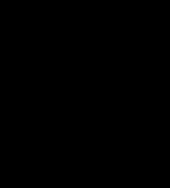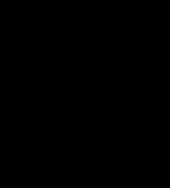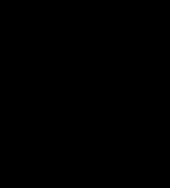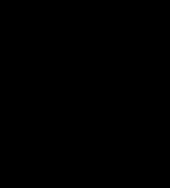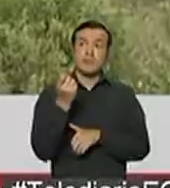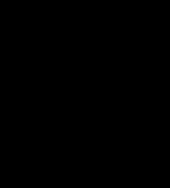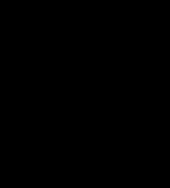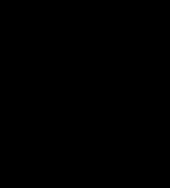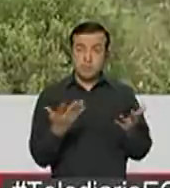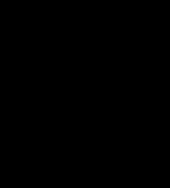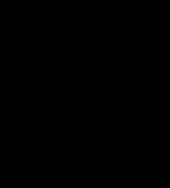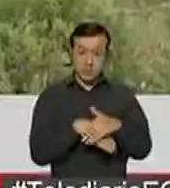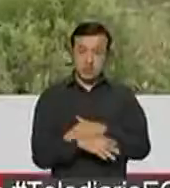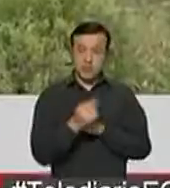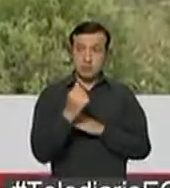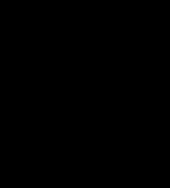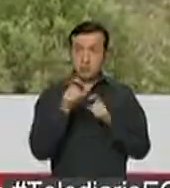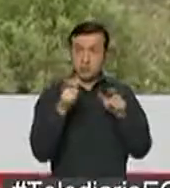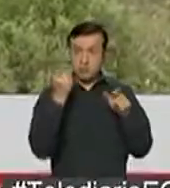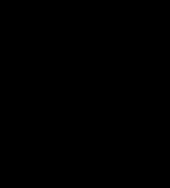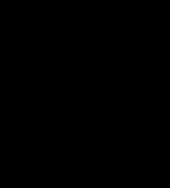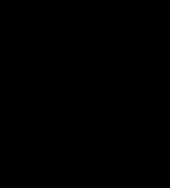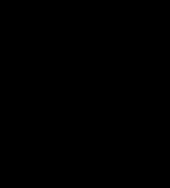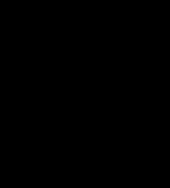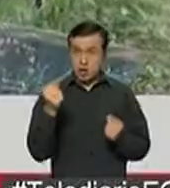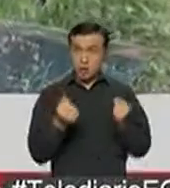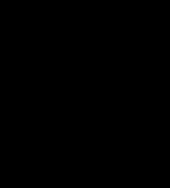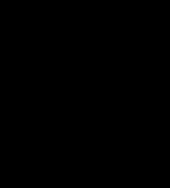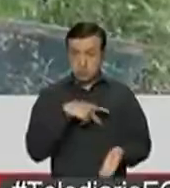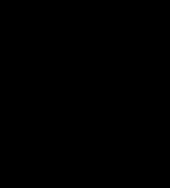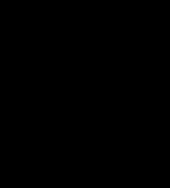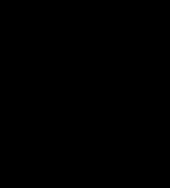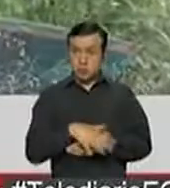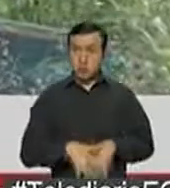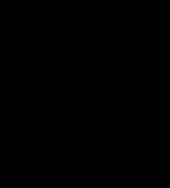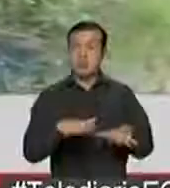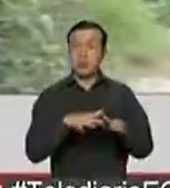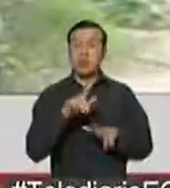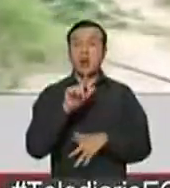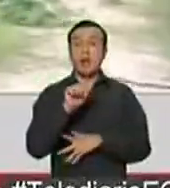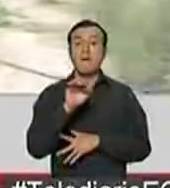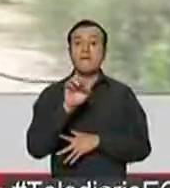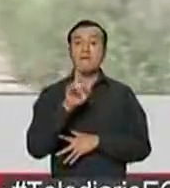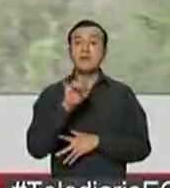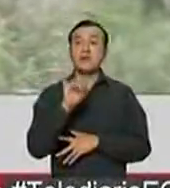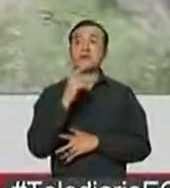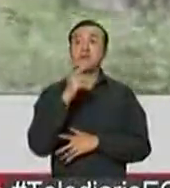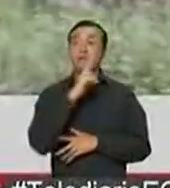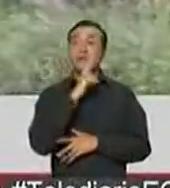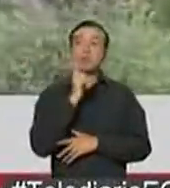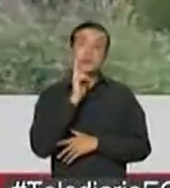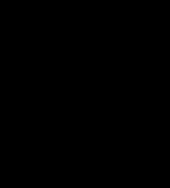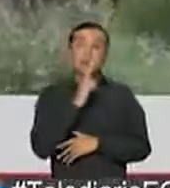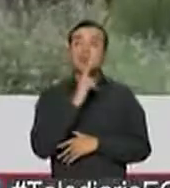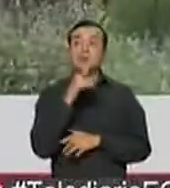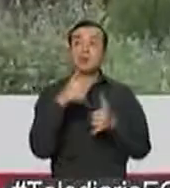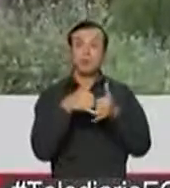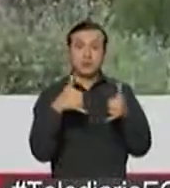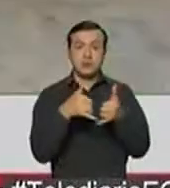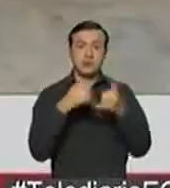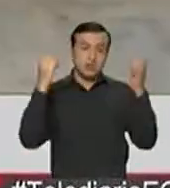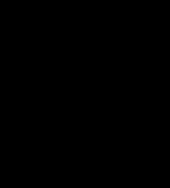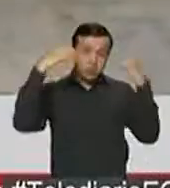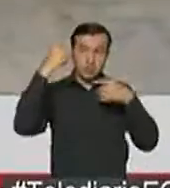cobraba el ingreso de vehículo. En la zona denominada feria operaban restaurantes, ferreterías,